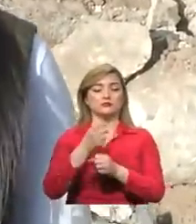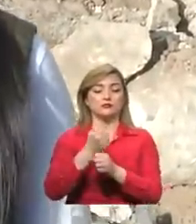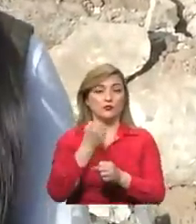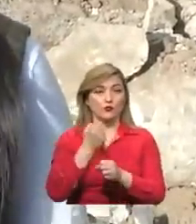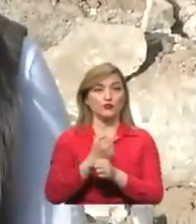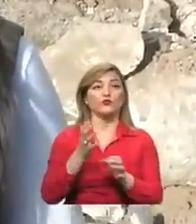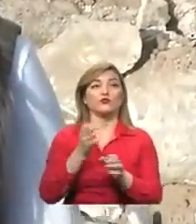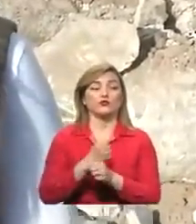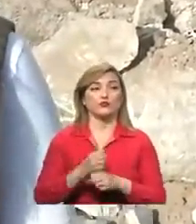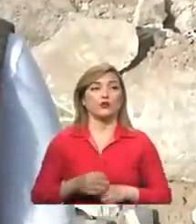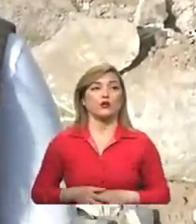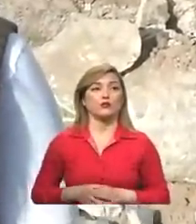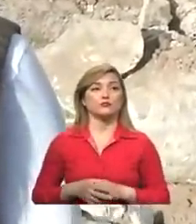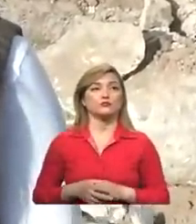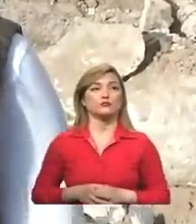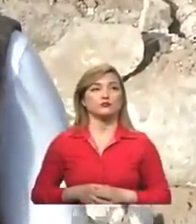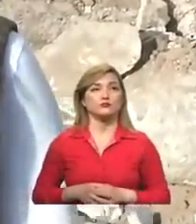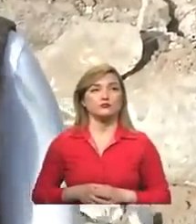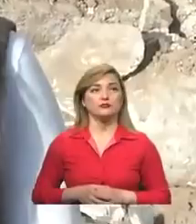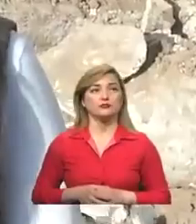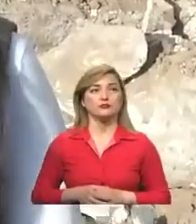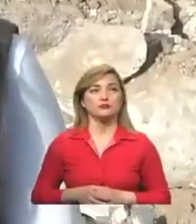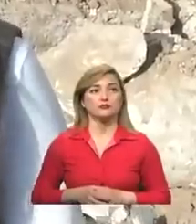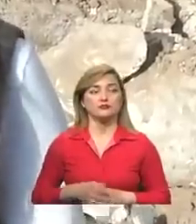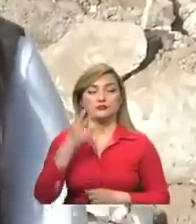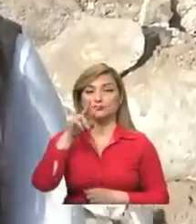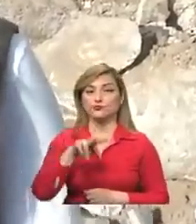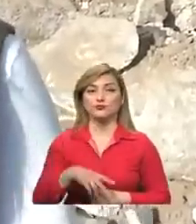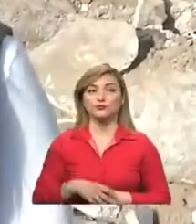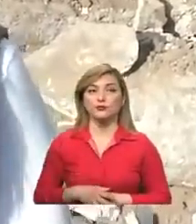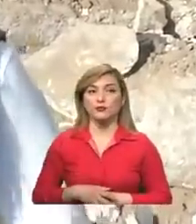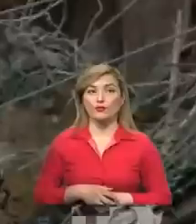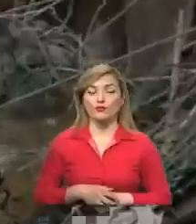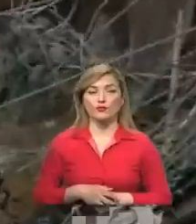labores que se realizaron el día de ayer lunes. Veamos este reportaje.